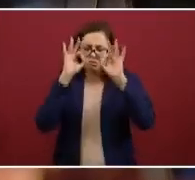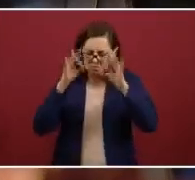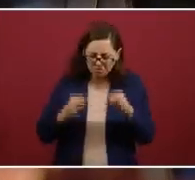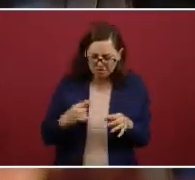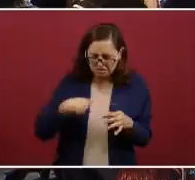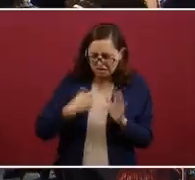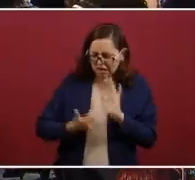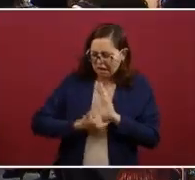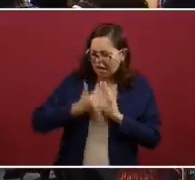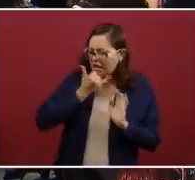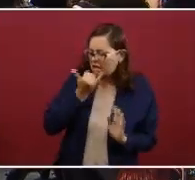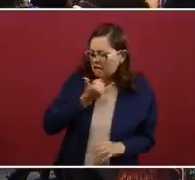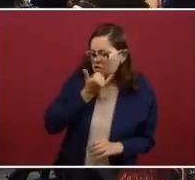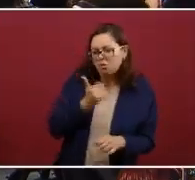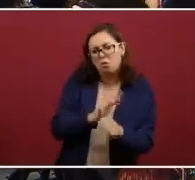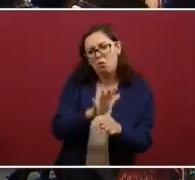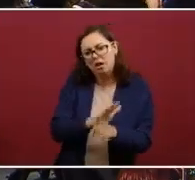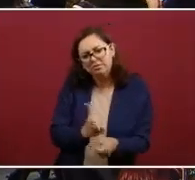amable, presidente?